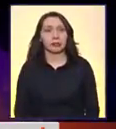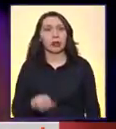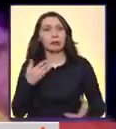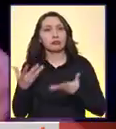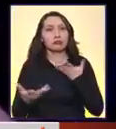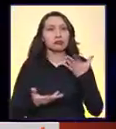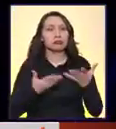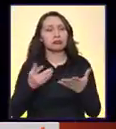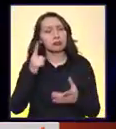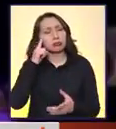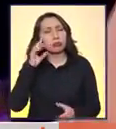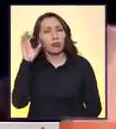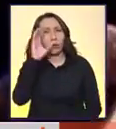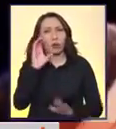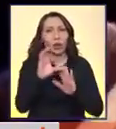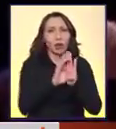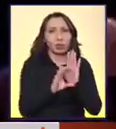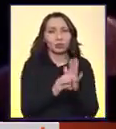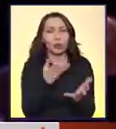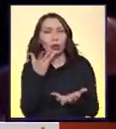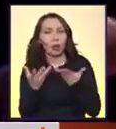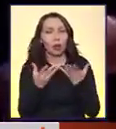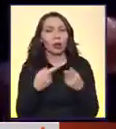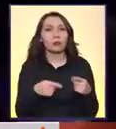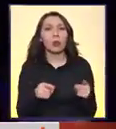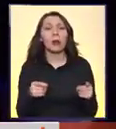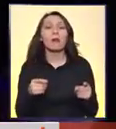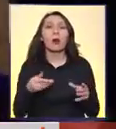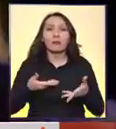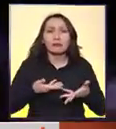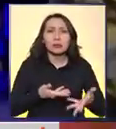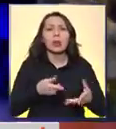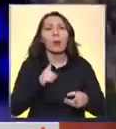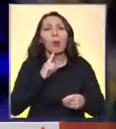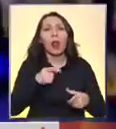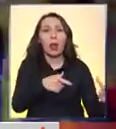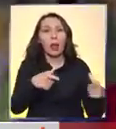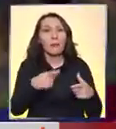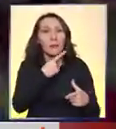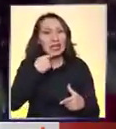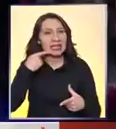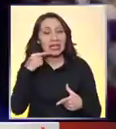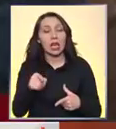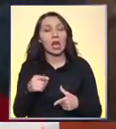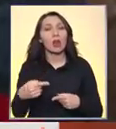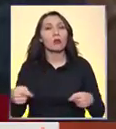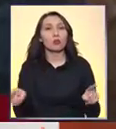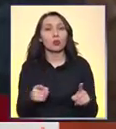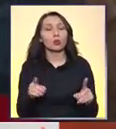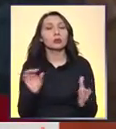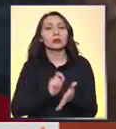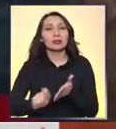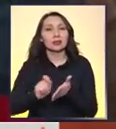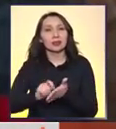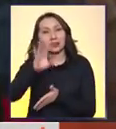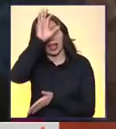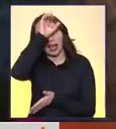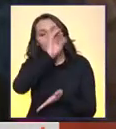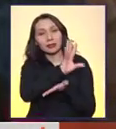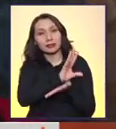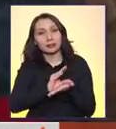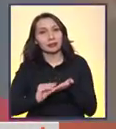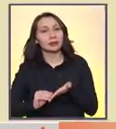en la constitución. Métele que son pasteles, se llama el grupo, nombre elegido por Matías Riquiero, que lo sacó de una frase del escritor argentino